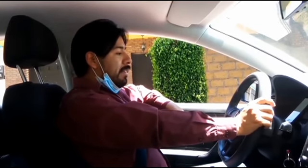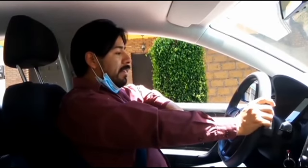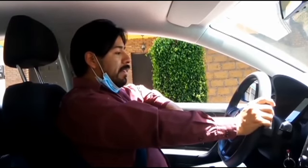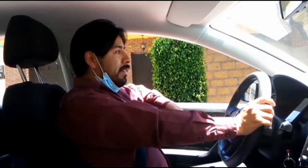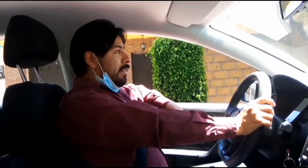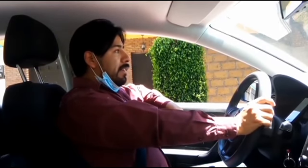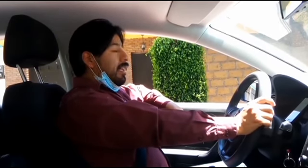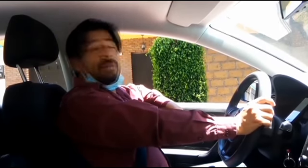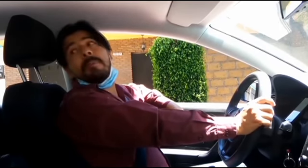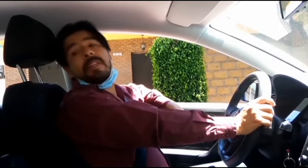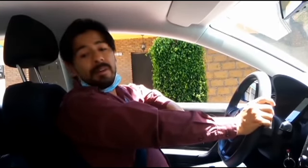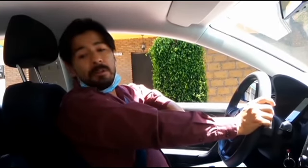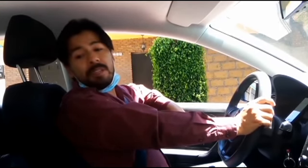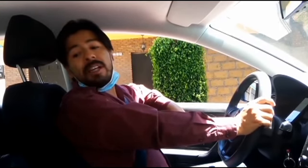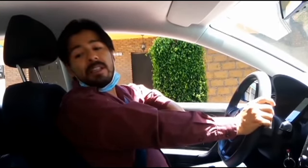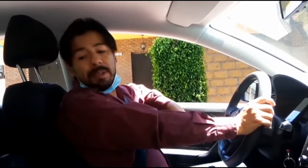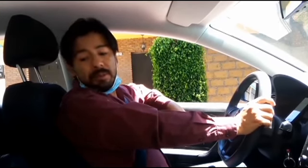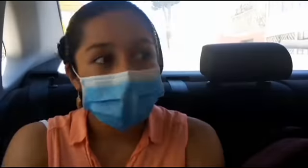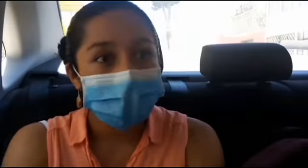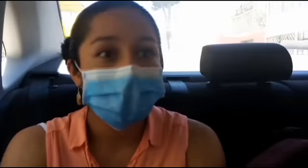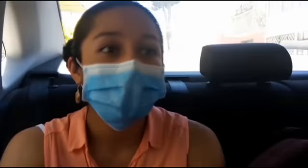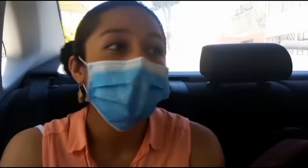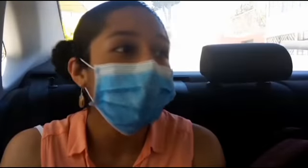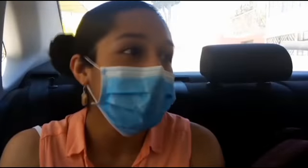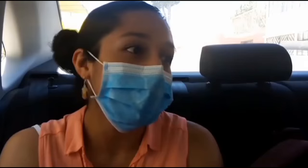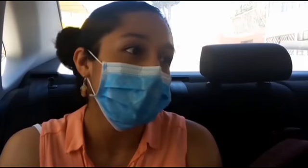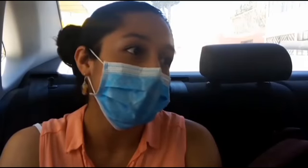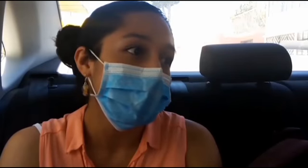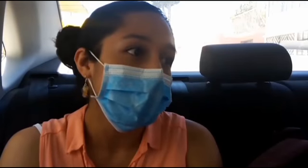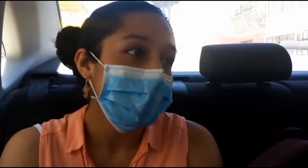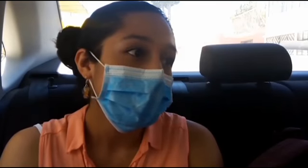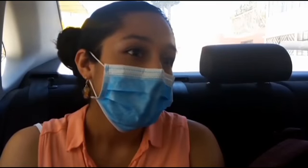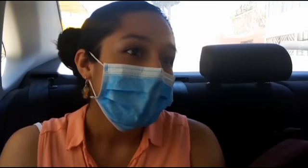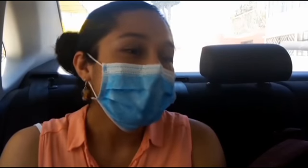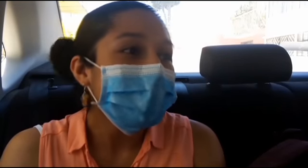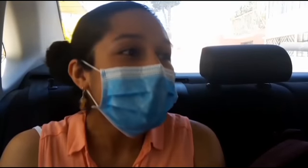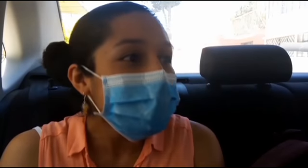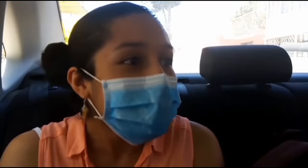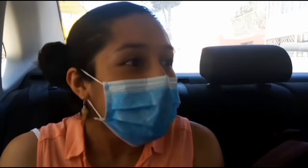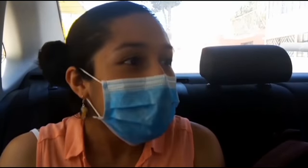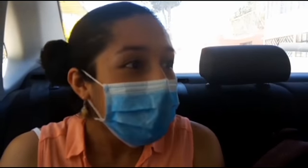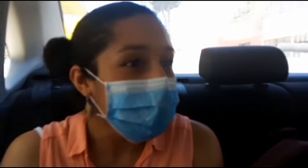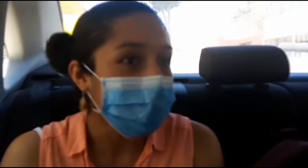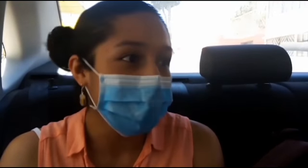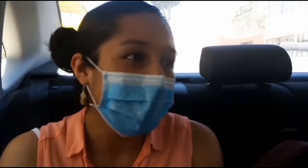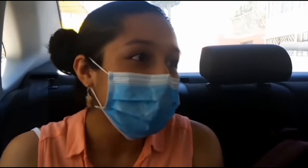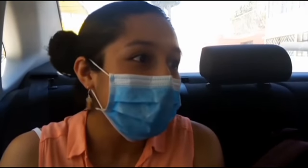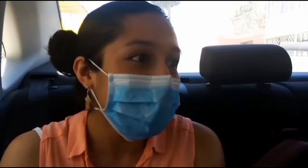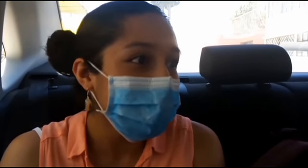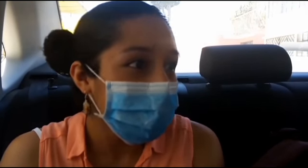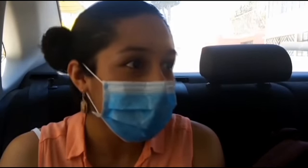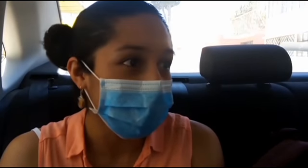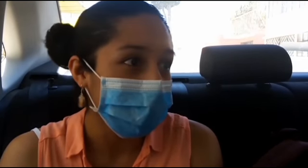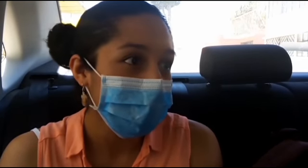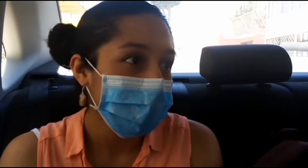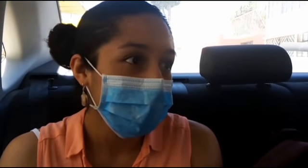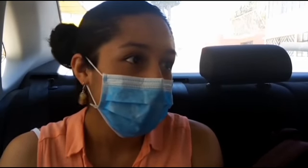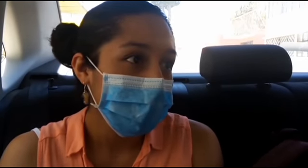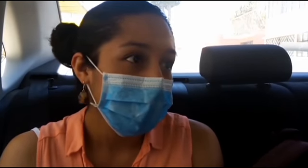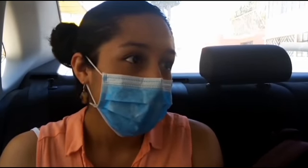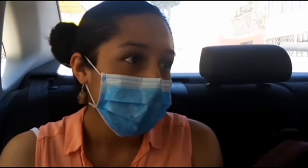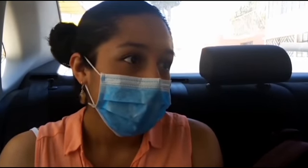llevar ahí. Y le voy a pedir de favor que baje del vehículo. Por favor, señor. Es el tercer auto que me cancela el